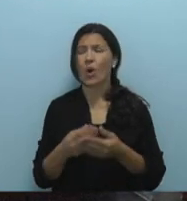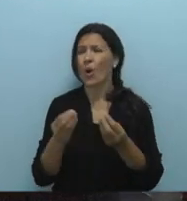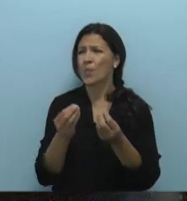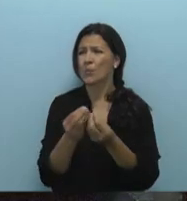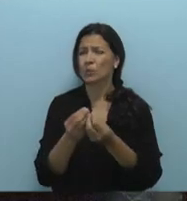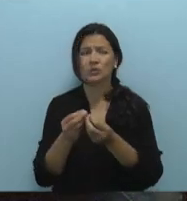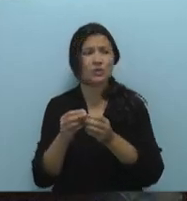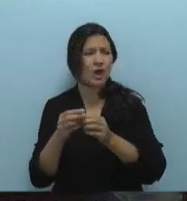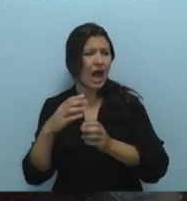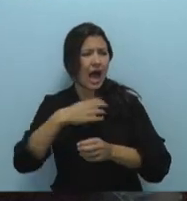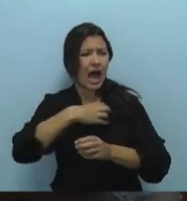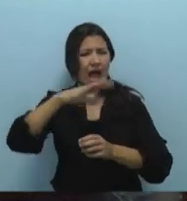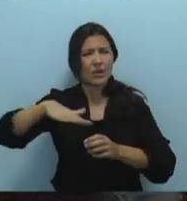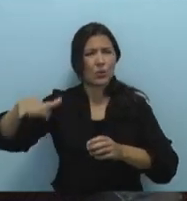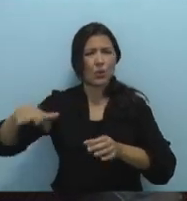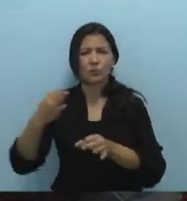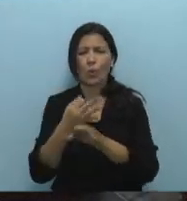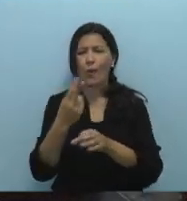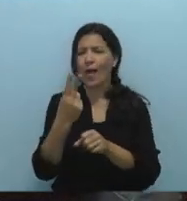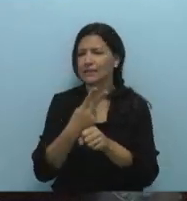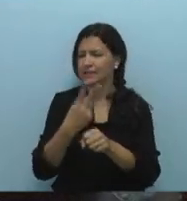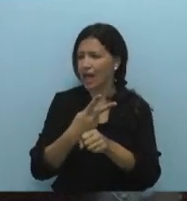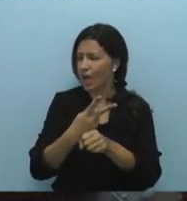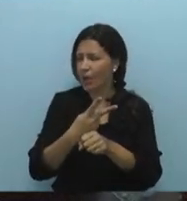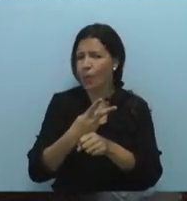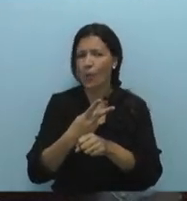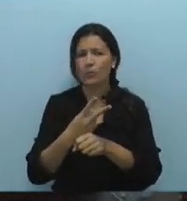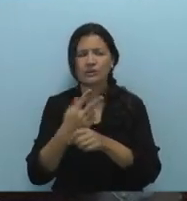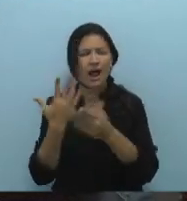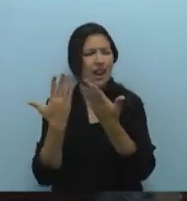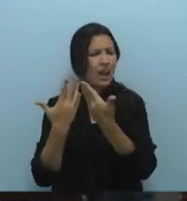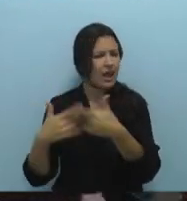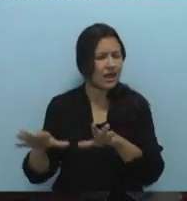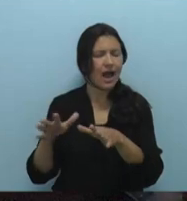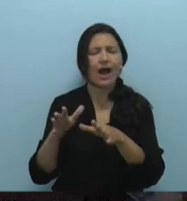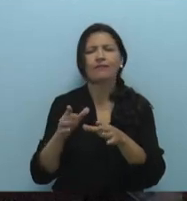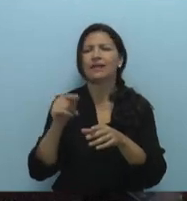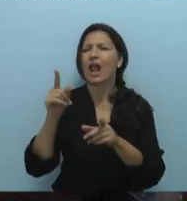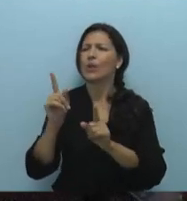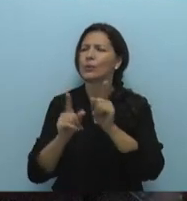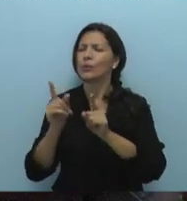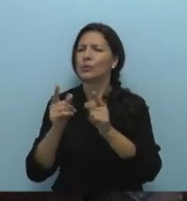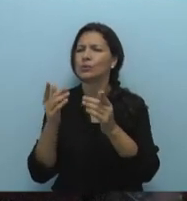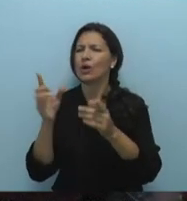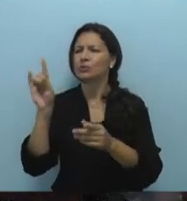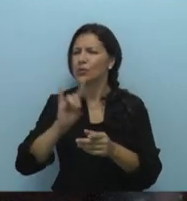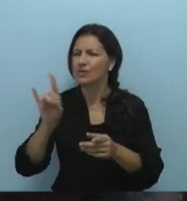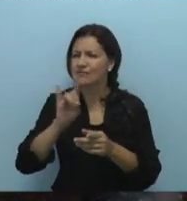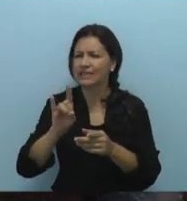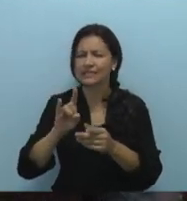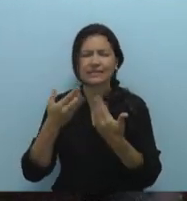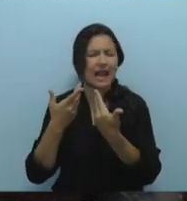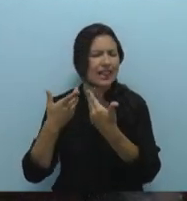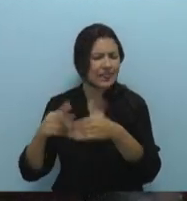los íbamos a buscar. Creo que también hay que ir a buscar a los estudiantes que abandonan la universidad, porque algún motivo hay,